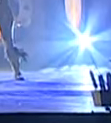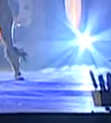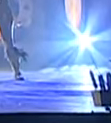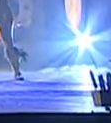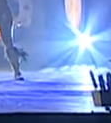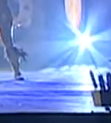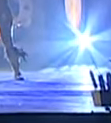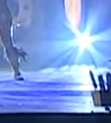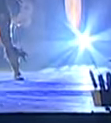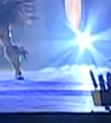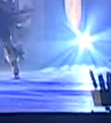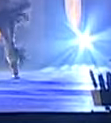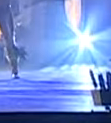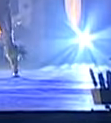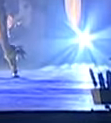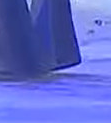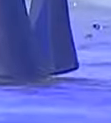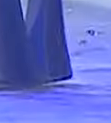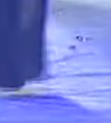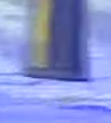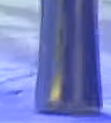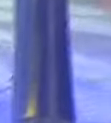occhi invadenti.